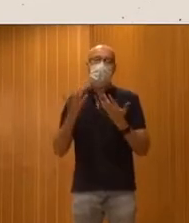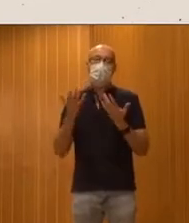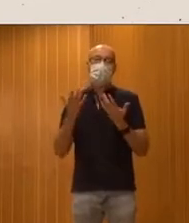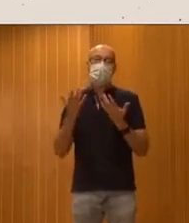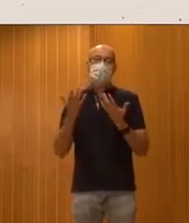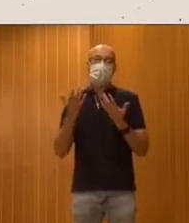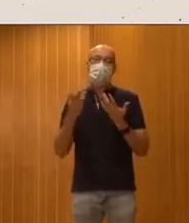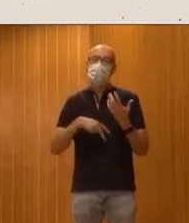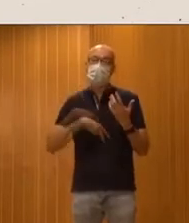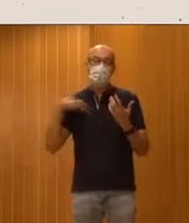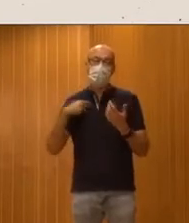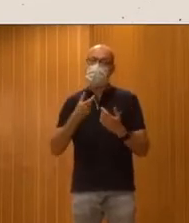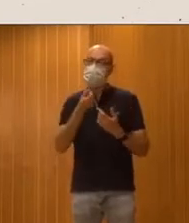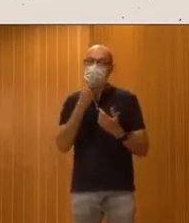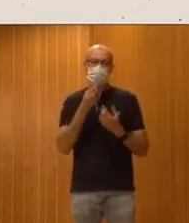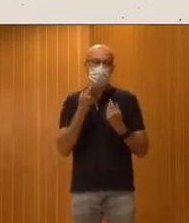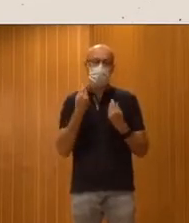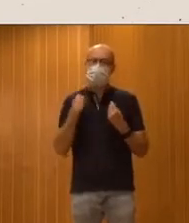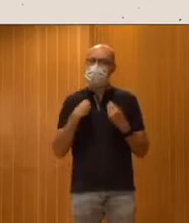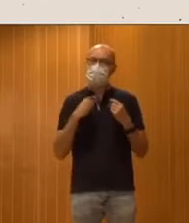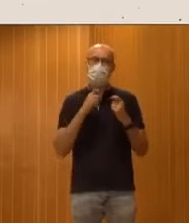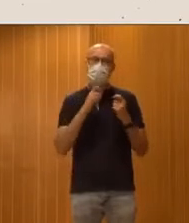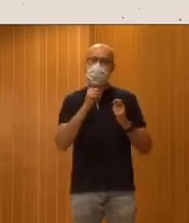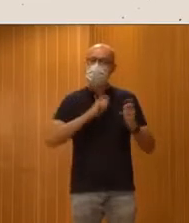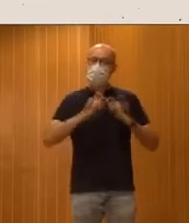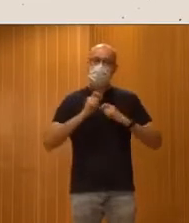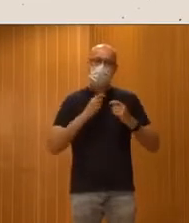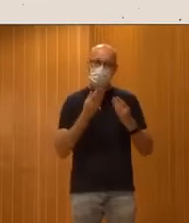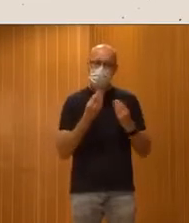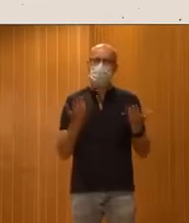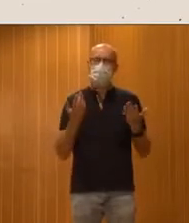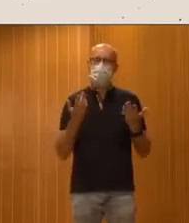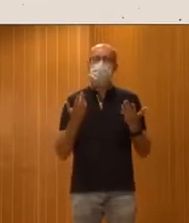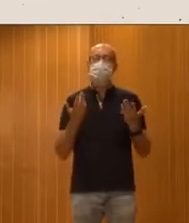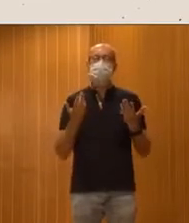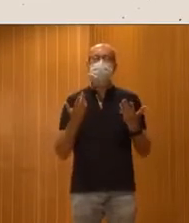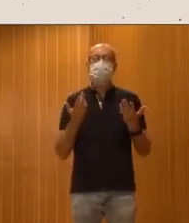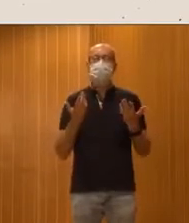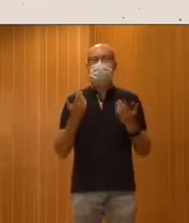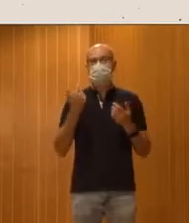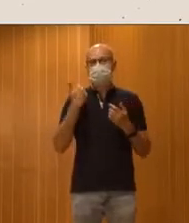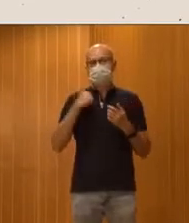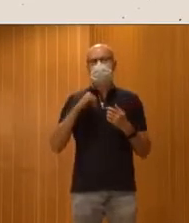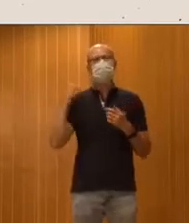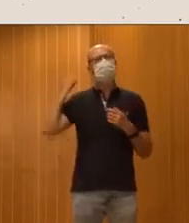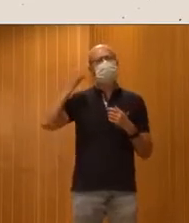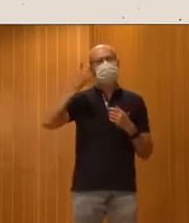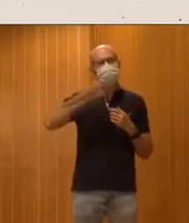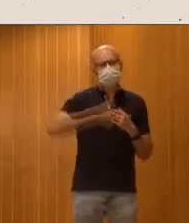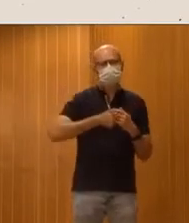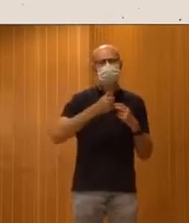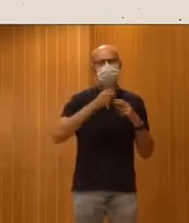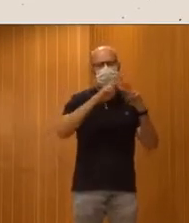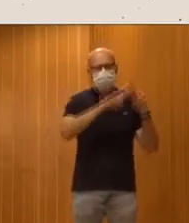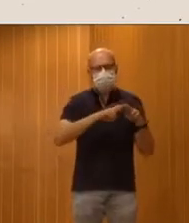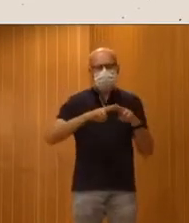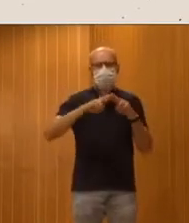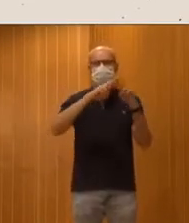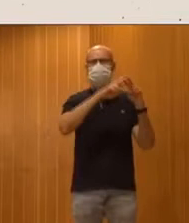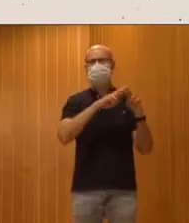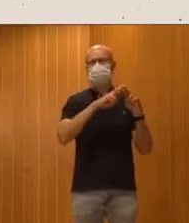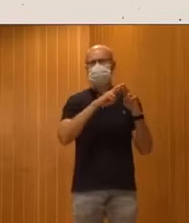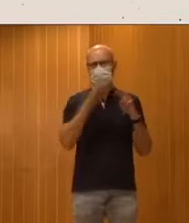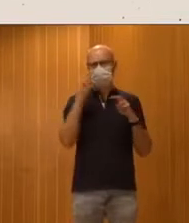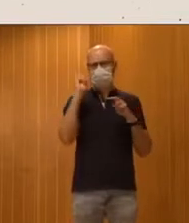vamos, en general seguíamos muy elevados, ¿no? Y con esos años y años y años de experiencia